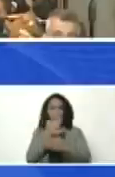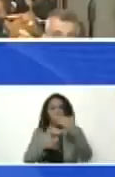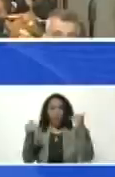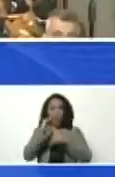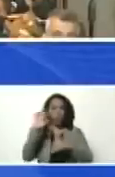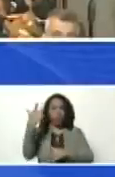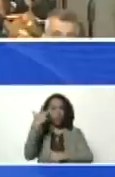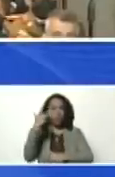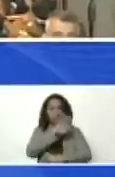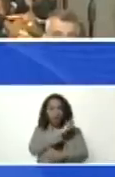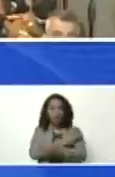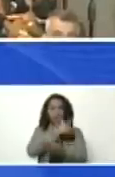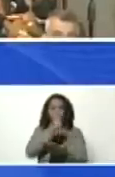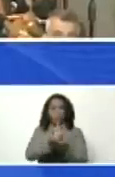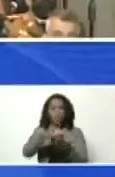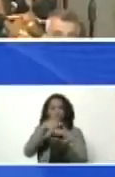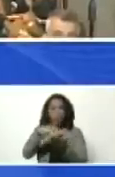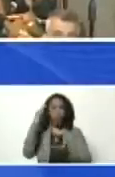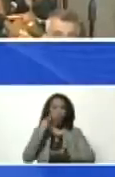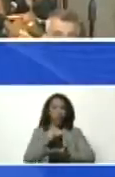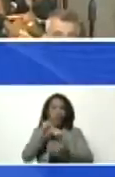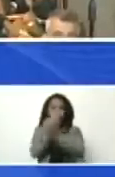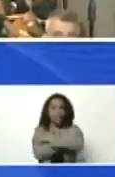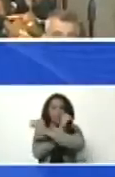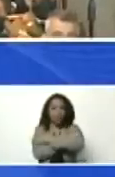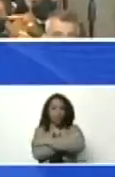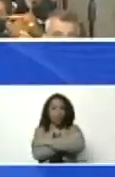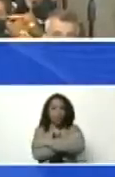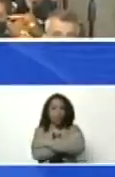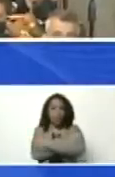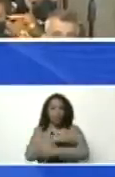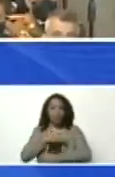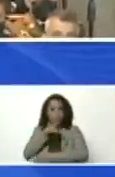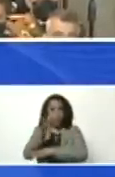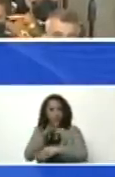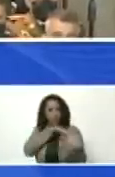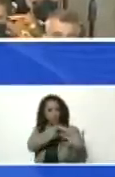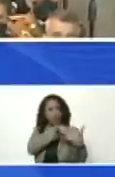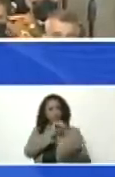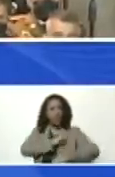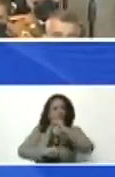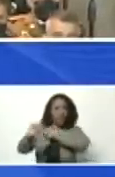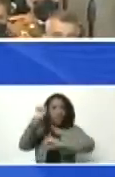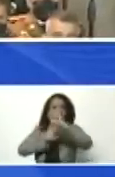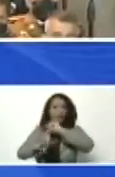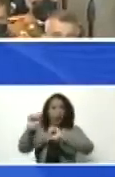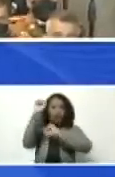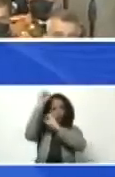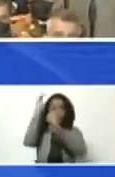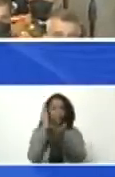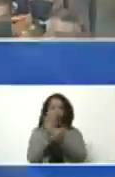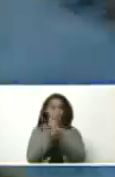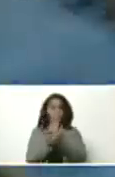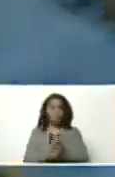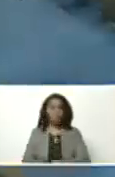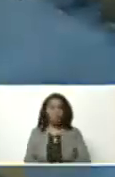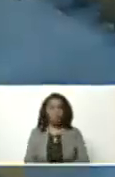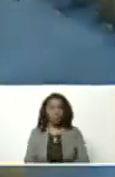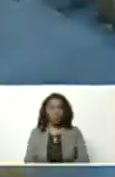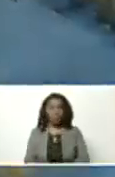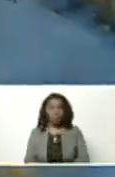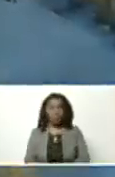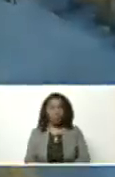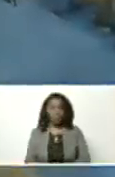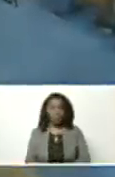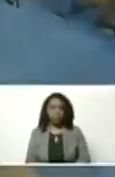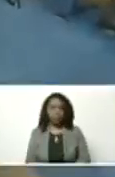Fuerza Armada Nacional Bolivariana. ¡Felicidades! ¡Al combate, a la batalla y a la victoria siempre, muchachos! A